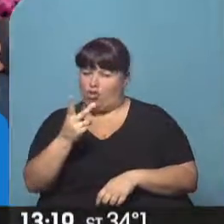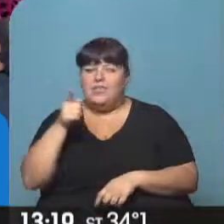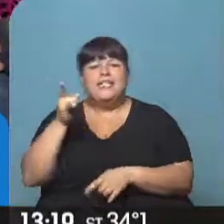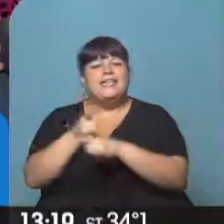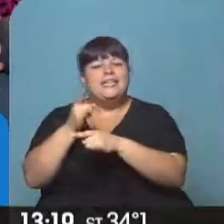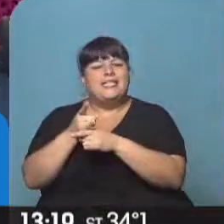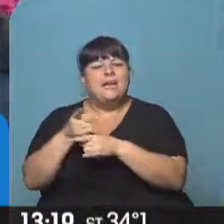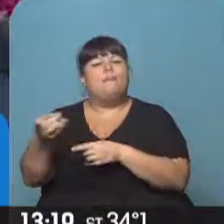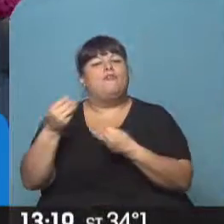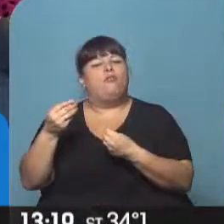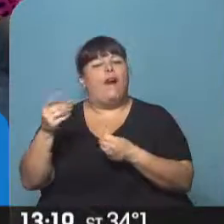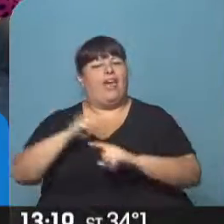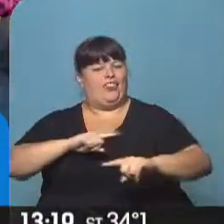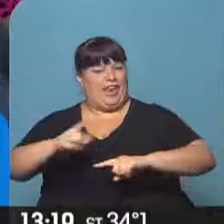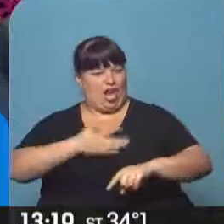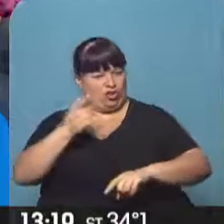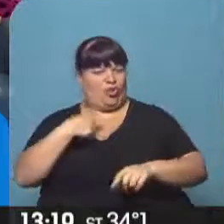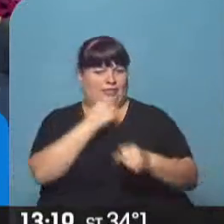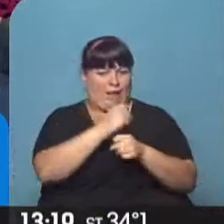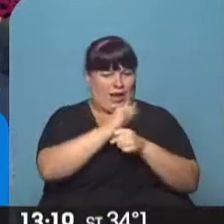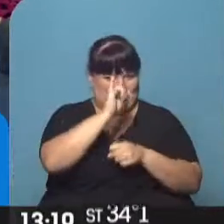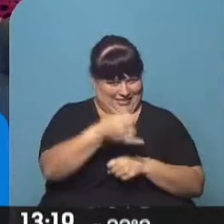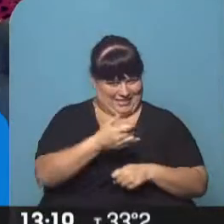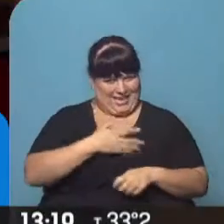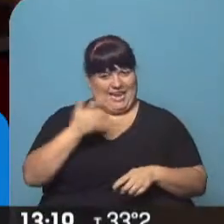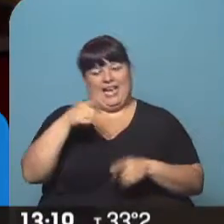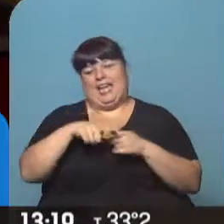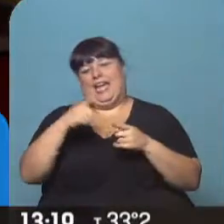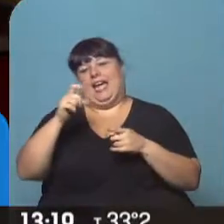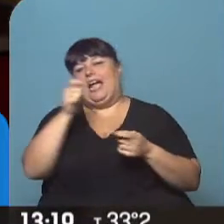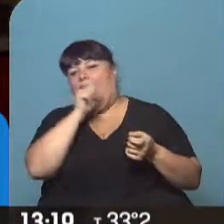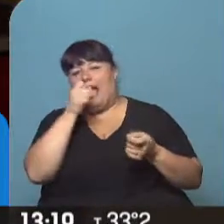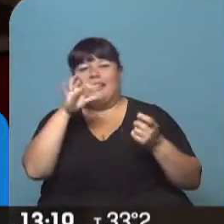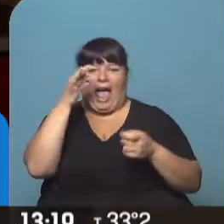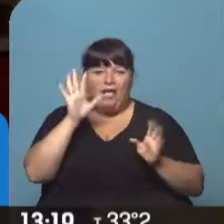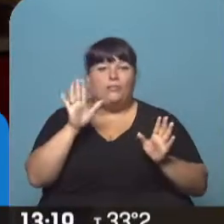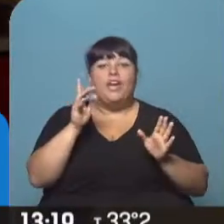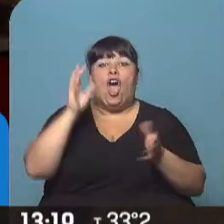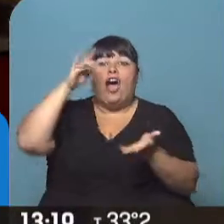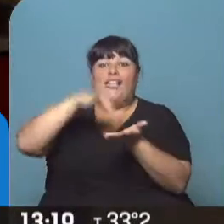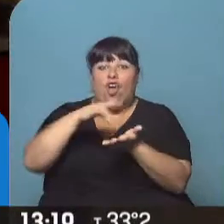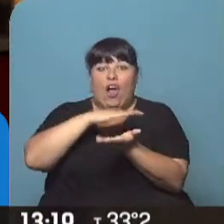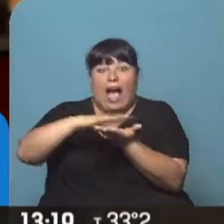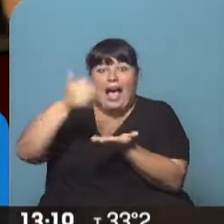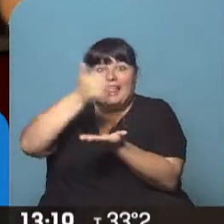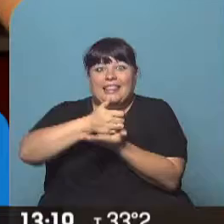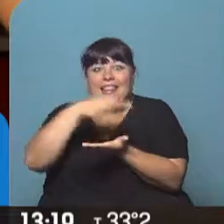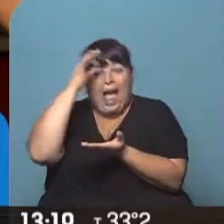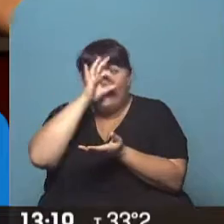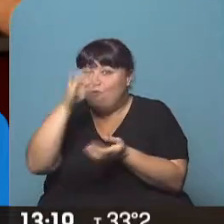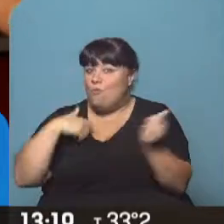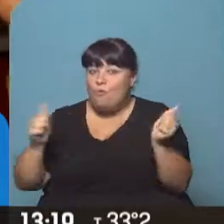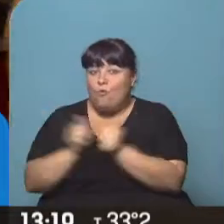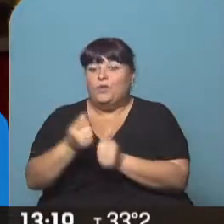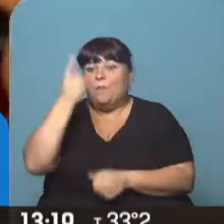siempre lo que hizo fue dirigir algunos espectáculos en los que yo trabajaba, tanto en canto como en teatro. Pero arriba del escenario, no, es